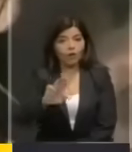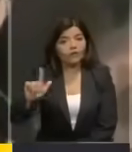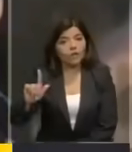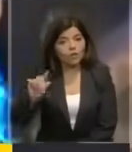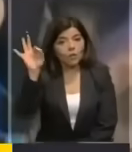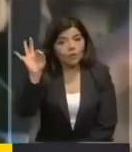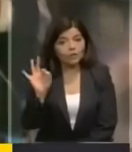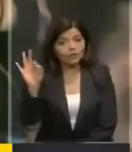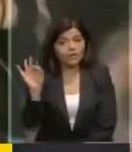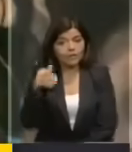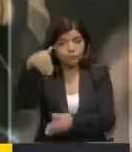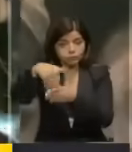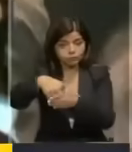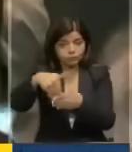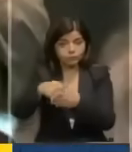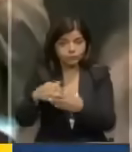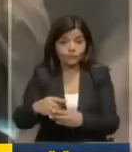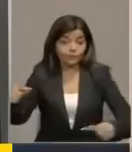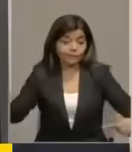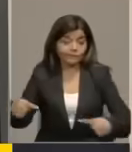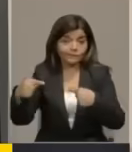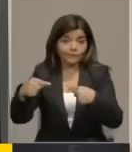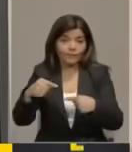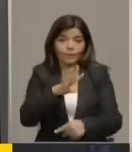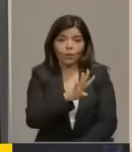55,91% de los votos versus un